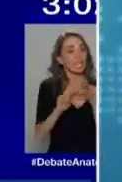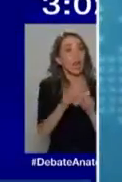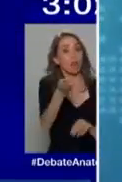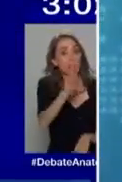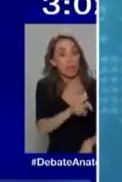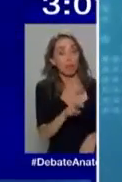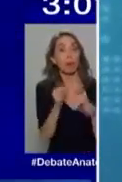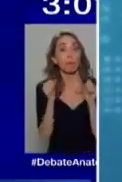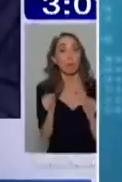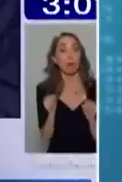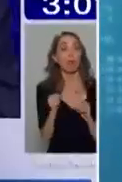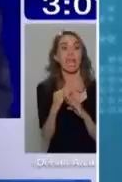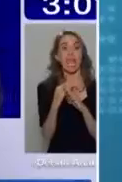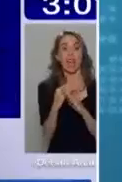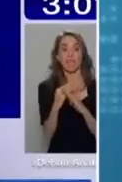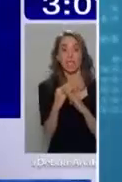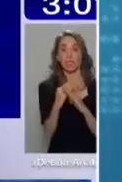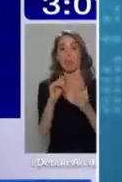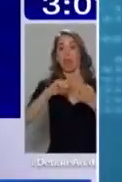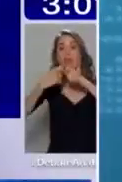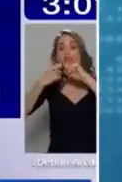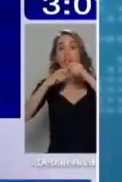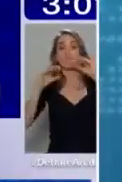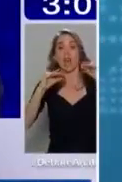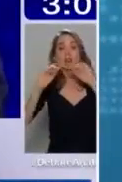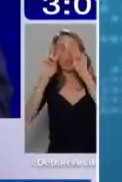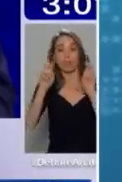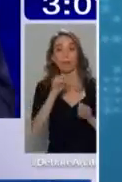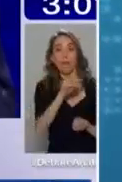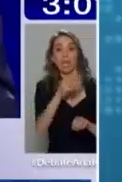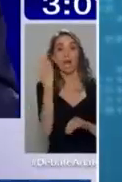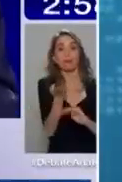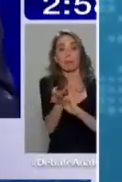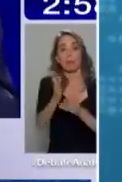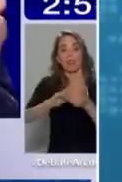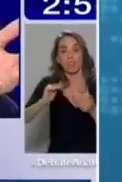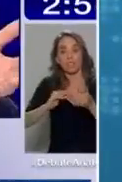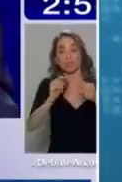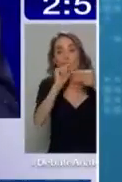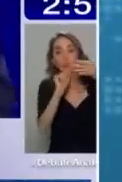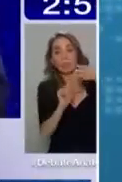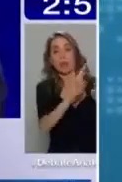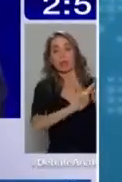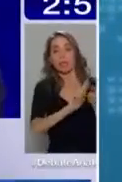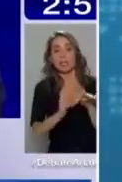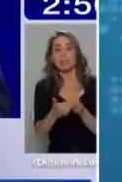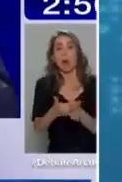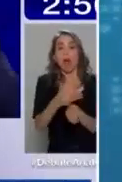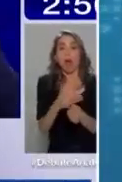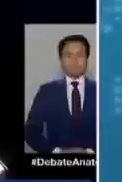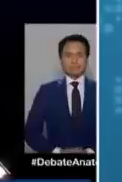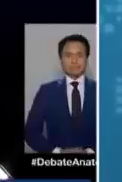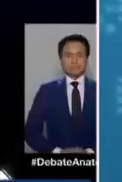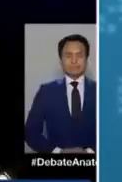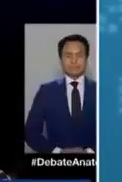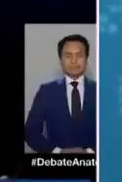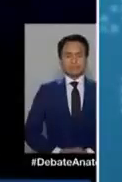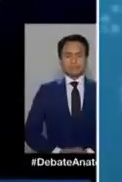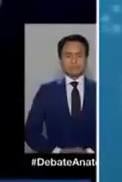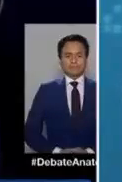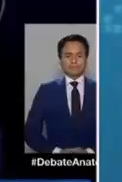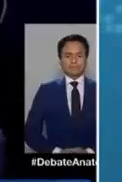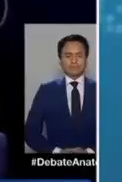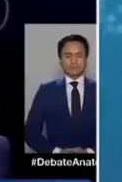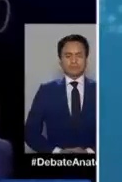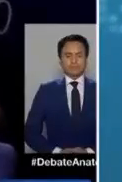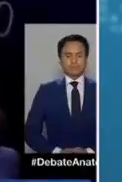moderación, a buscar el centro para mostrar gobernabilidad. ¿Pamela? Kass se mantuvo más seguro